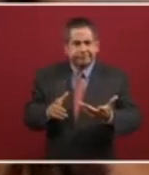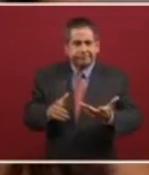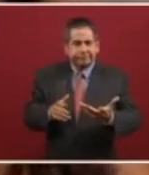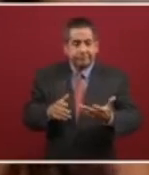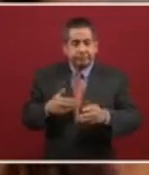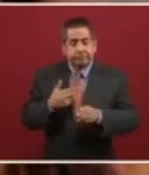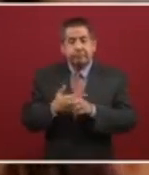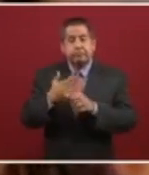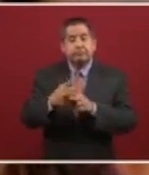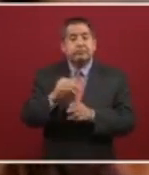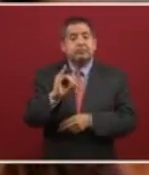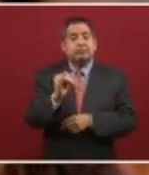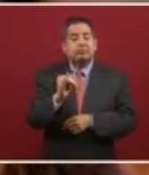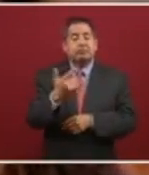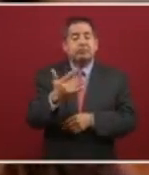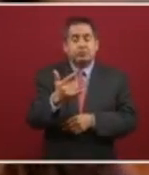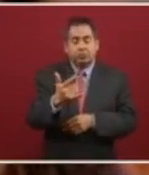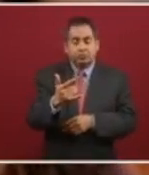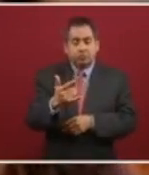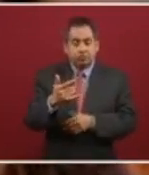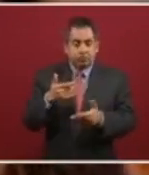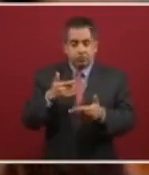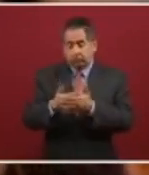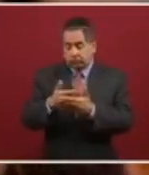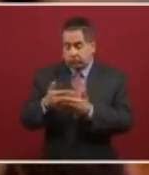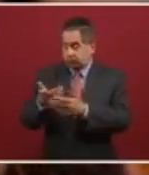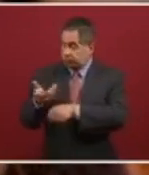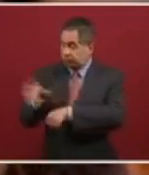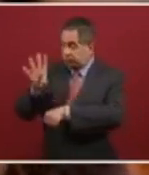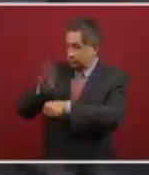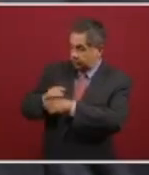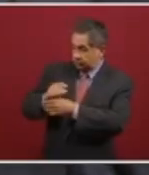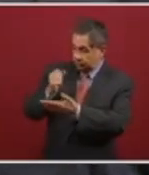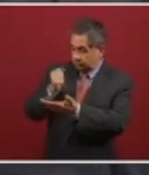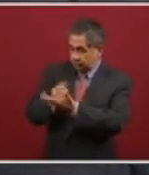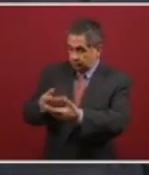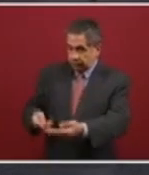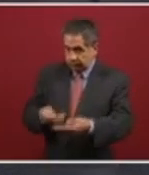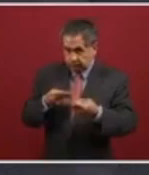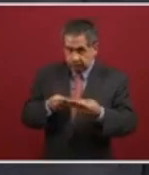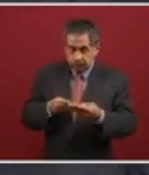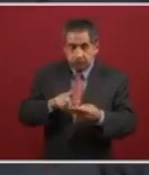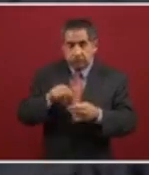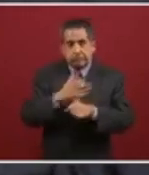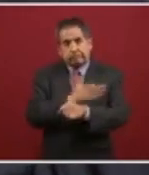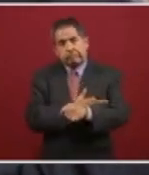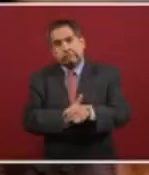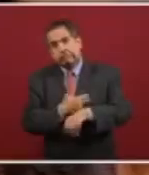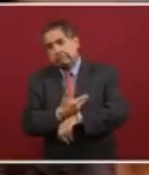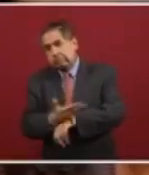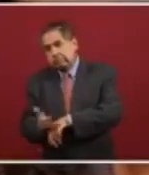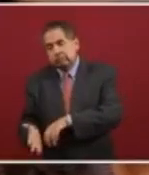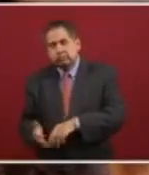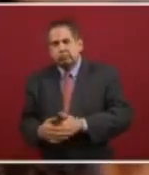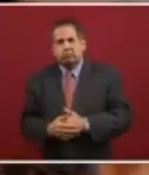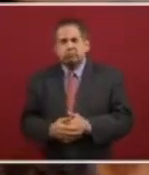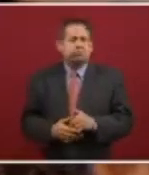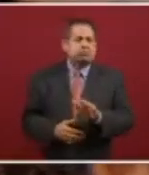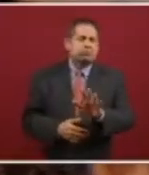hasta junio, bueno, a finales de junio que se presente ya el estudio o el dictamen de impacto ambiental, ¿no retrasará las obras? No,